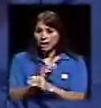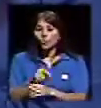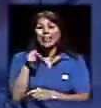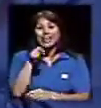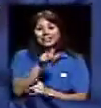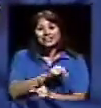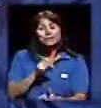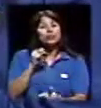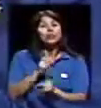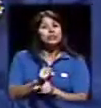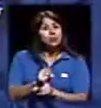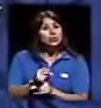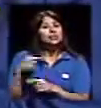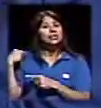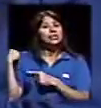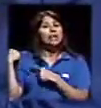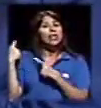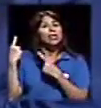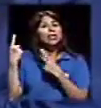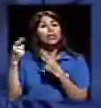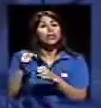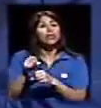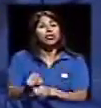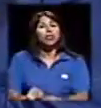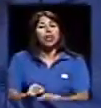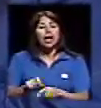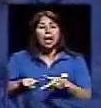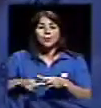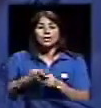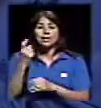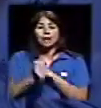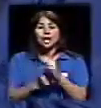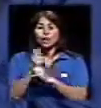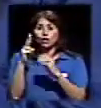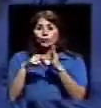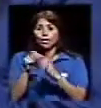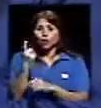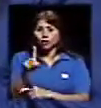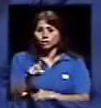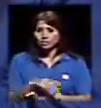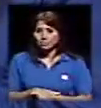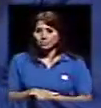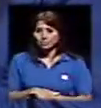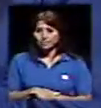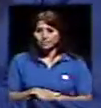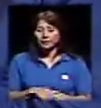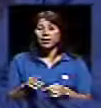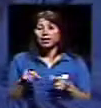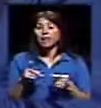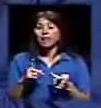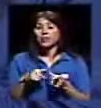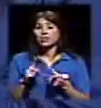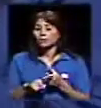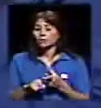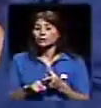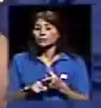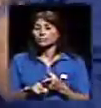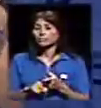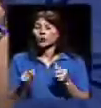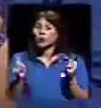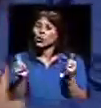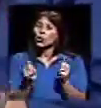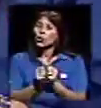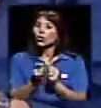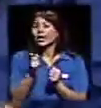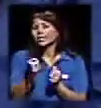venido creciendo a partir del año 2011, ¿verdad? Entonces, con ese equilibrio,